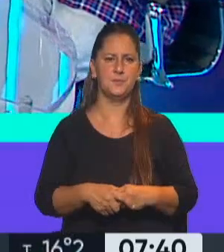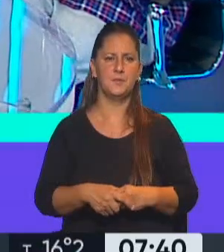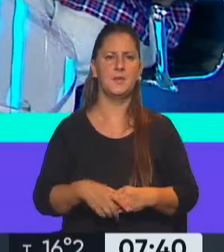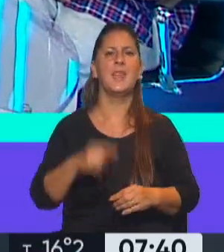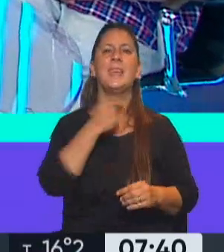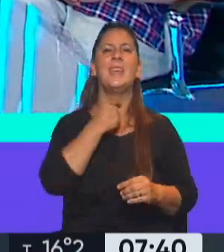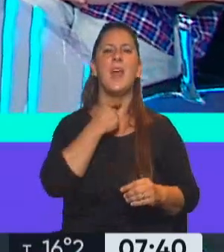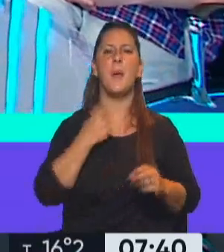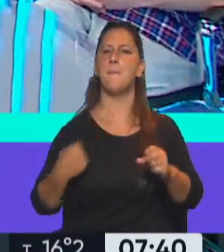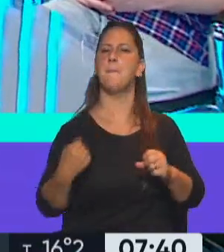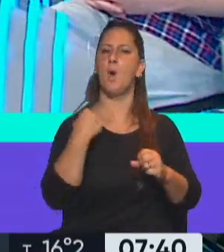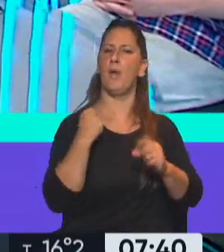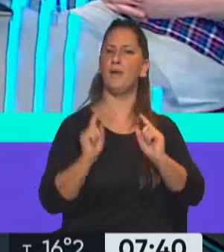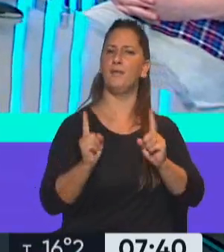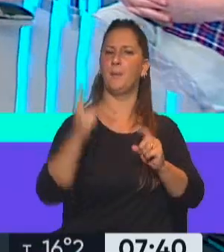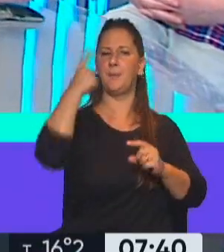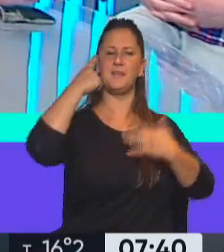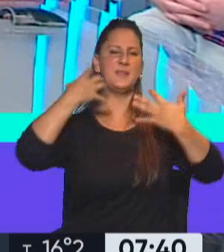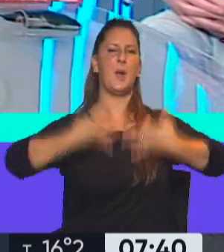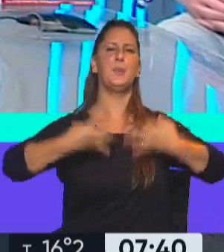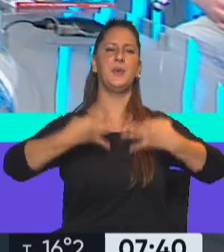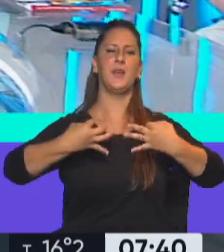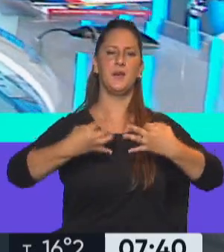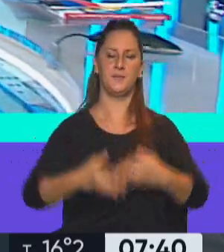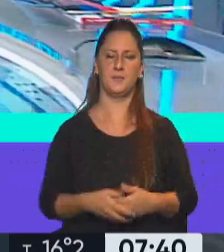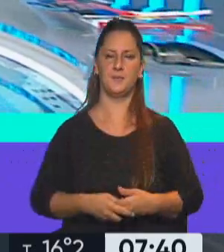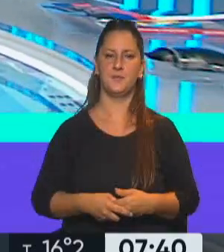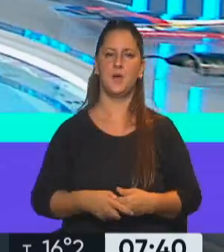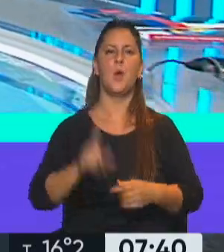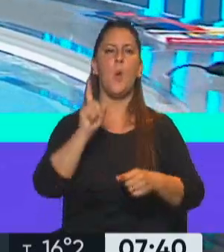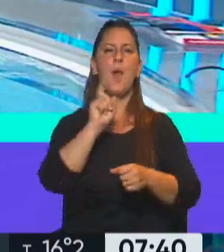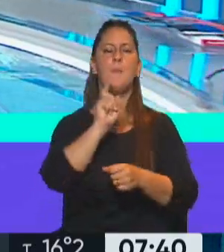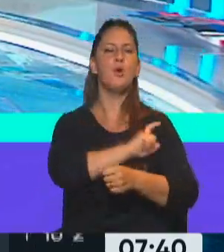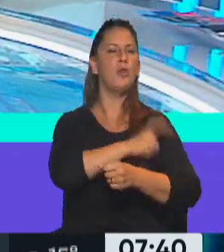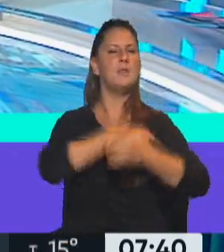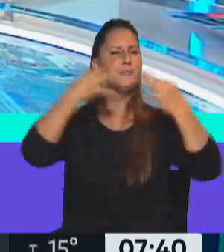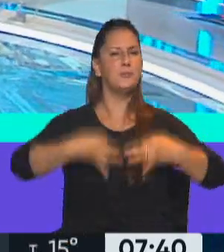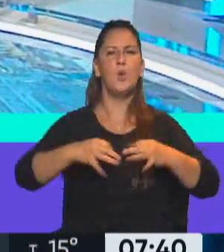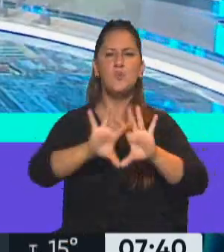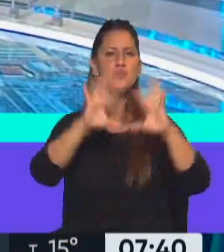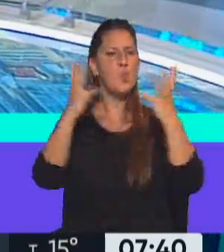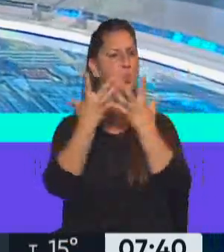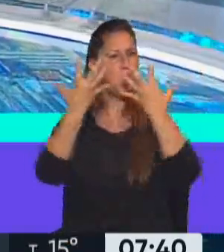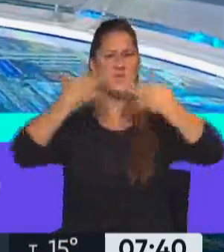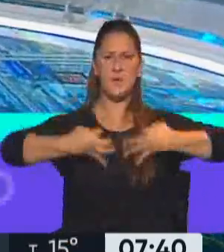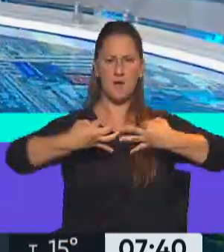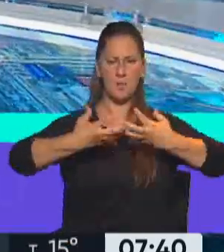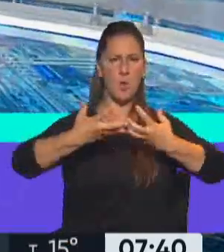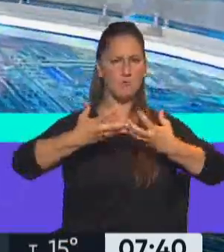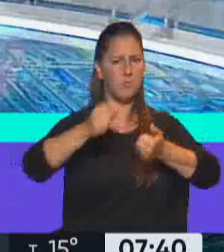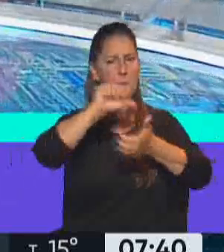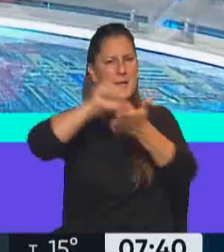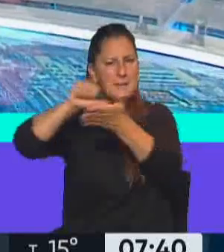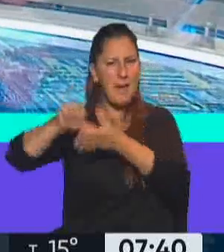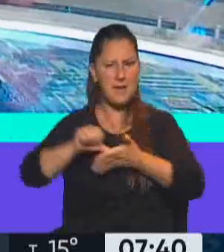los poderes que les parecen civilizados, pero no son las potencias civilizadas. El mundo civilizado es mucho más grande. No